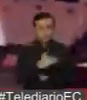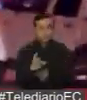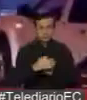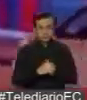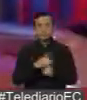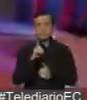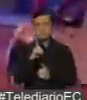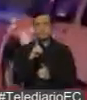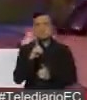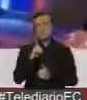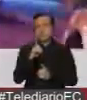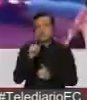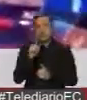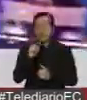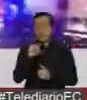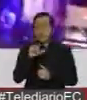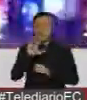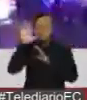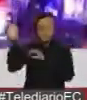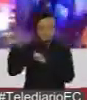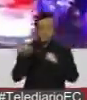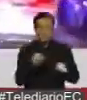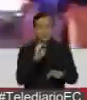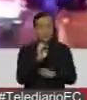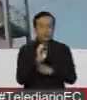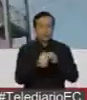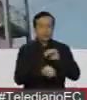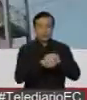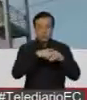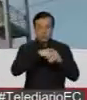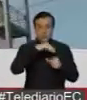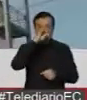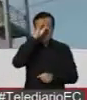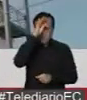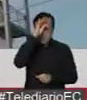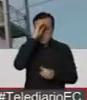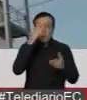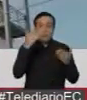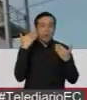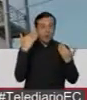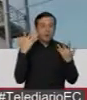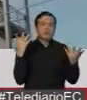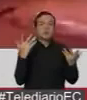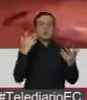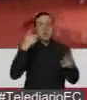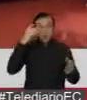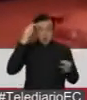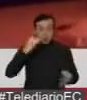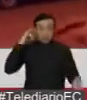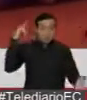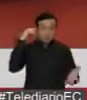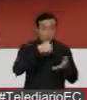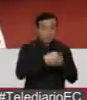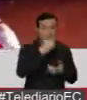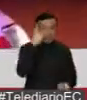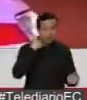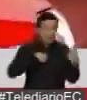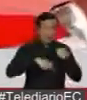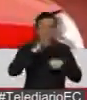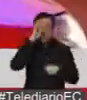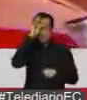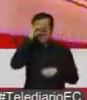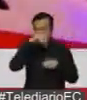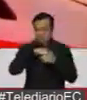Daniel Salcedo ya está de vuelta en Ecuador, internado en el Hospital Guayaquil, recuperándose de su accidente en Ayunete, en Perú, y tratándose